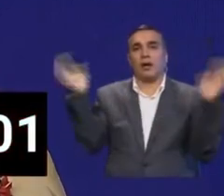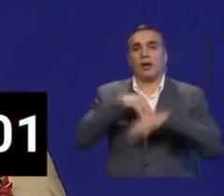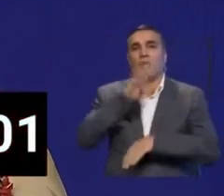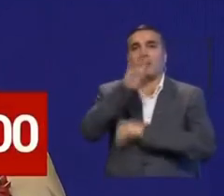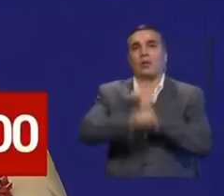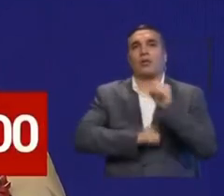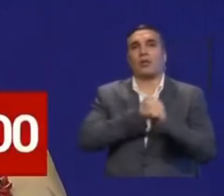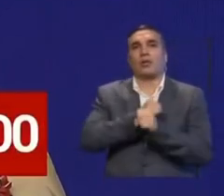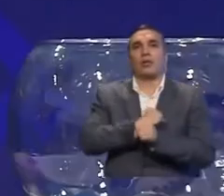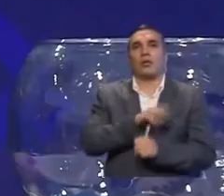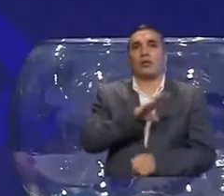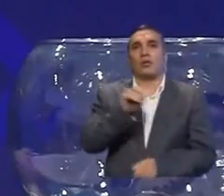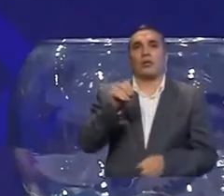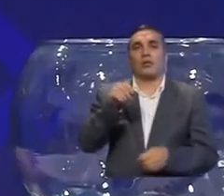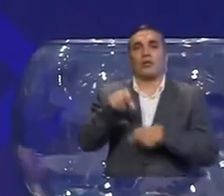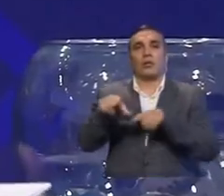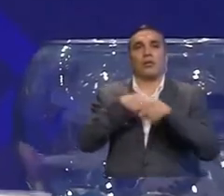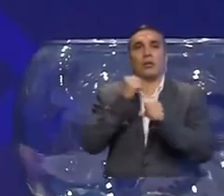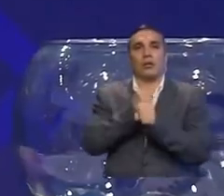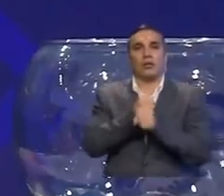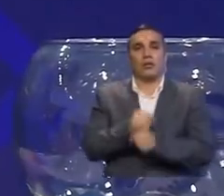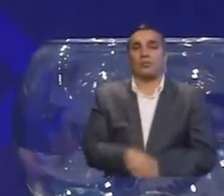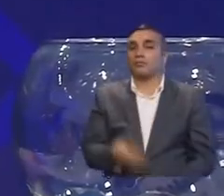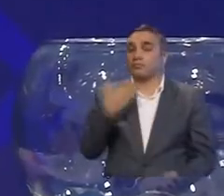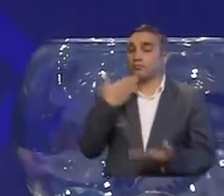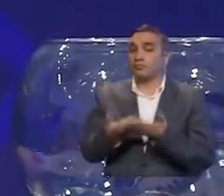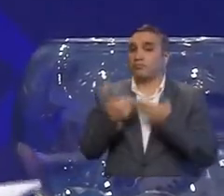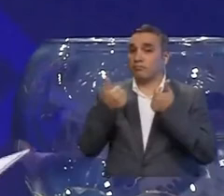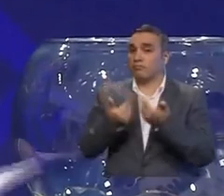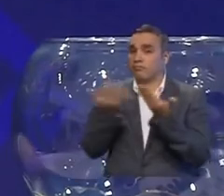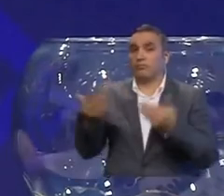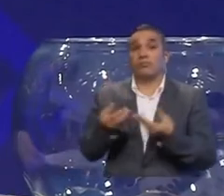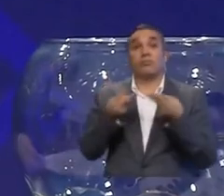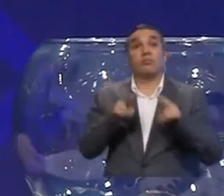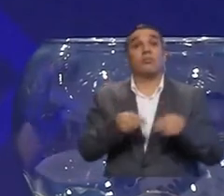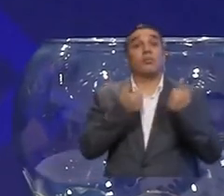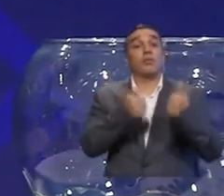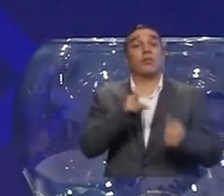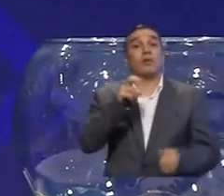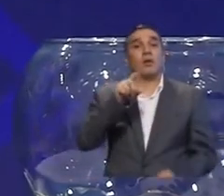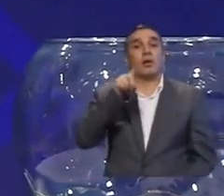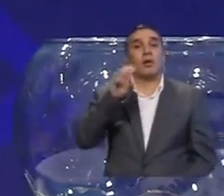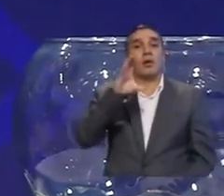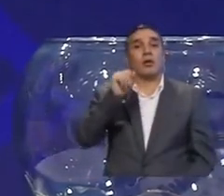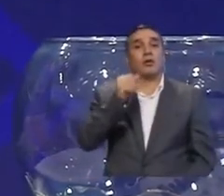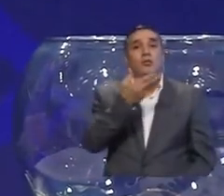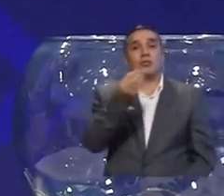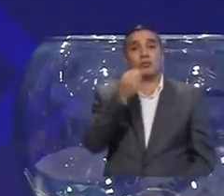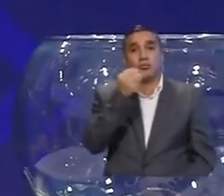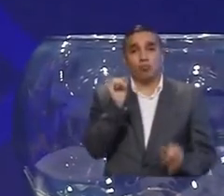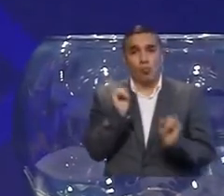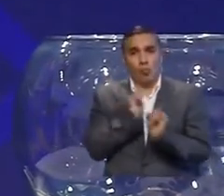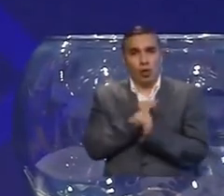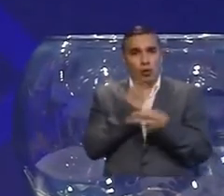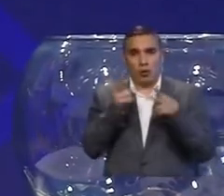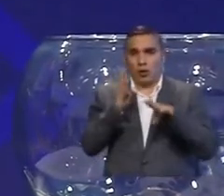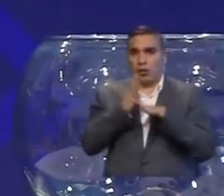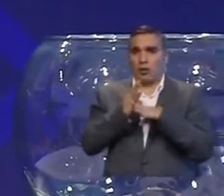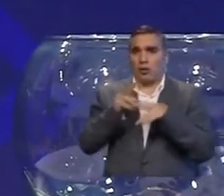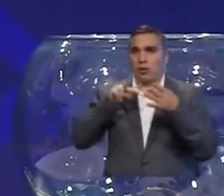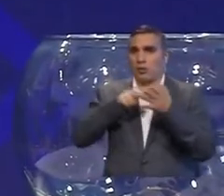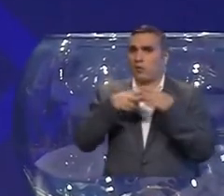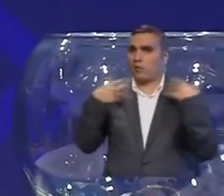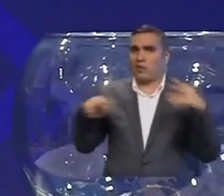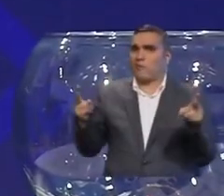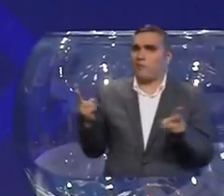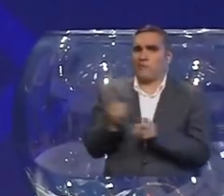y 400.000 puestos de trabajo. Gracias, candidato Romero. Candidato Velasco, la palabra desnutrición es hablar también de palabras mayores, como